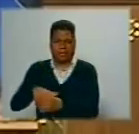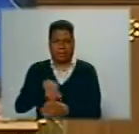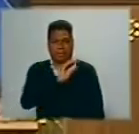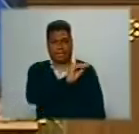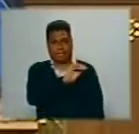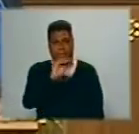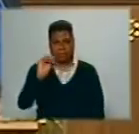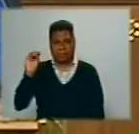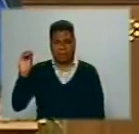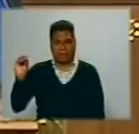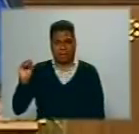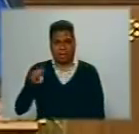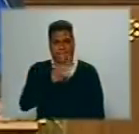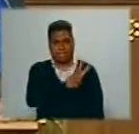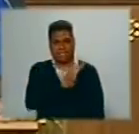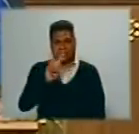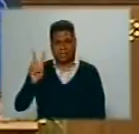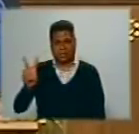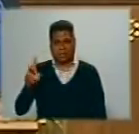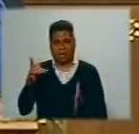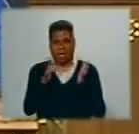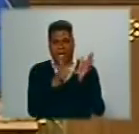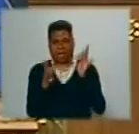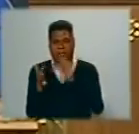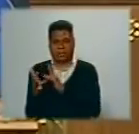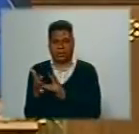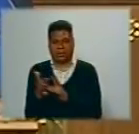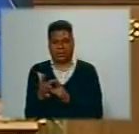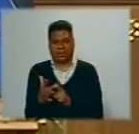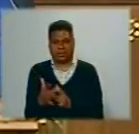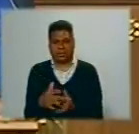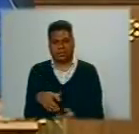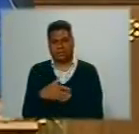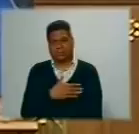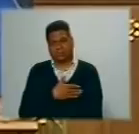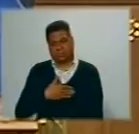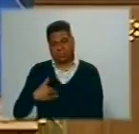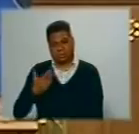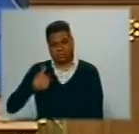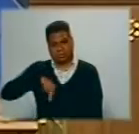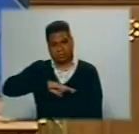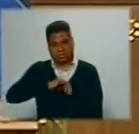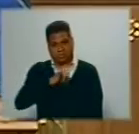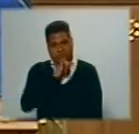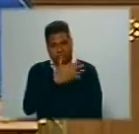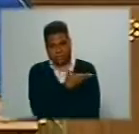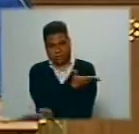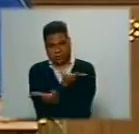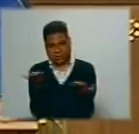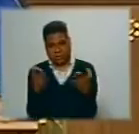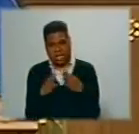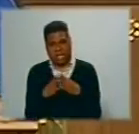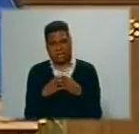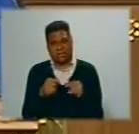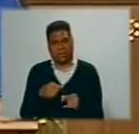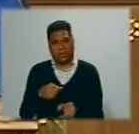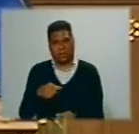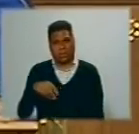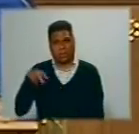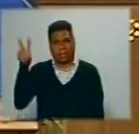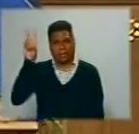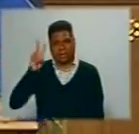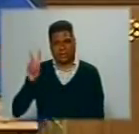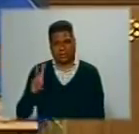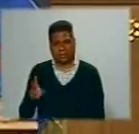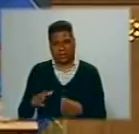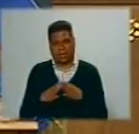el 22 de abril, queremos enviar un mensaje a toda nuestra patria, a todo